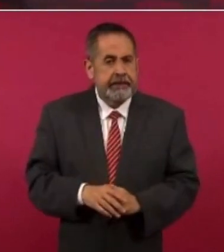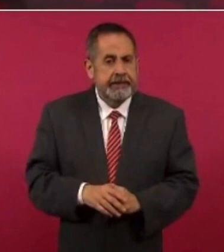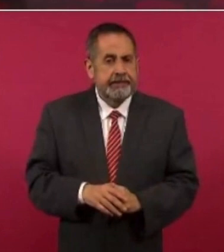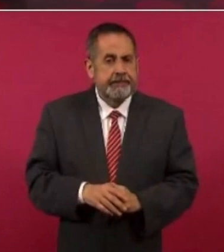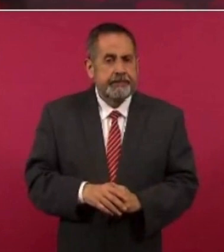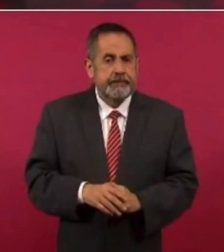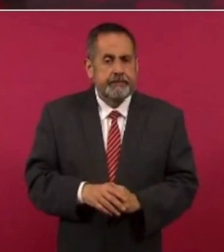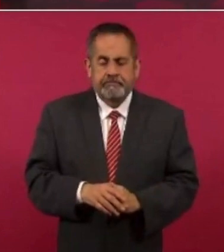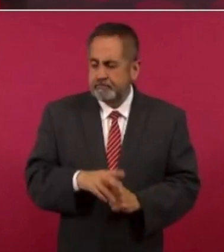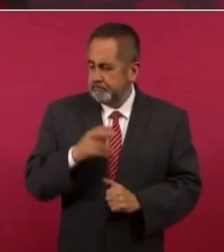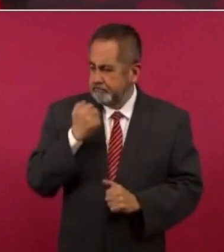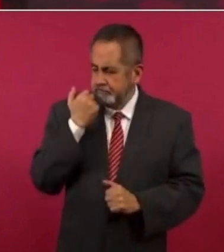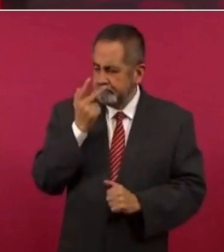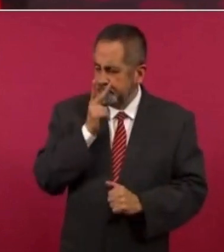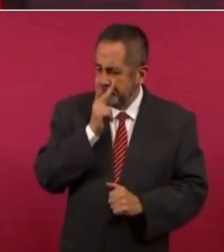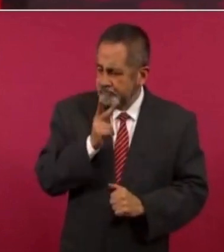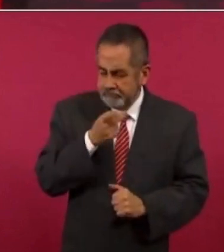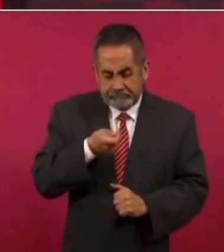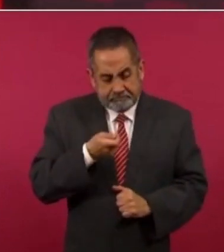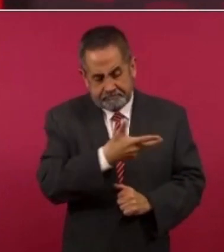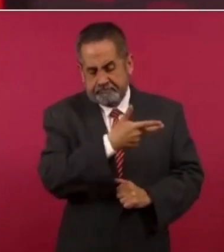no quiero usar la palabra,